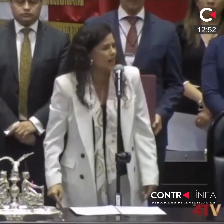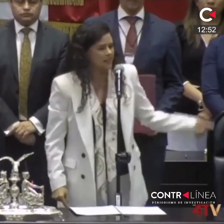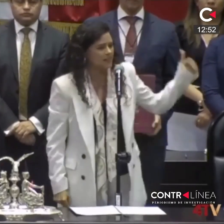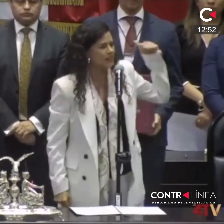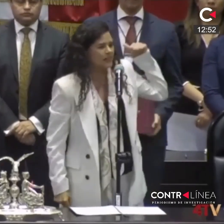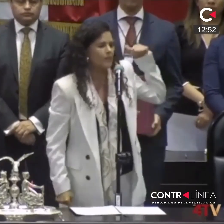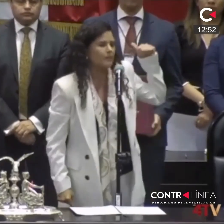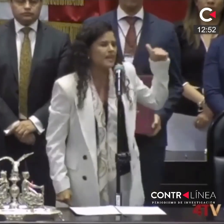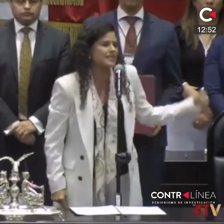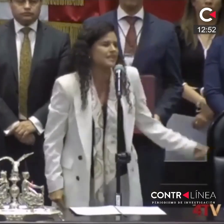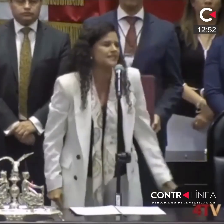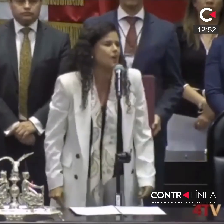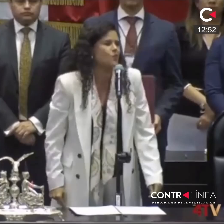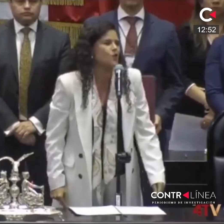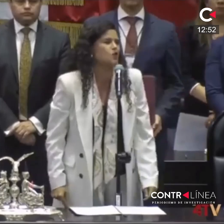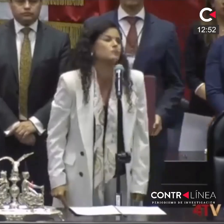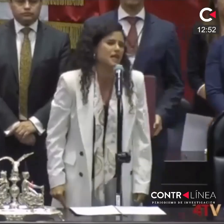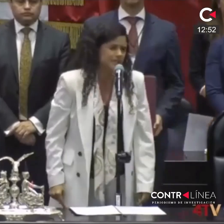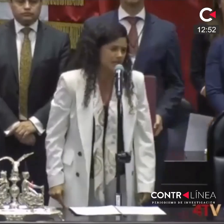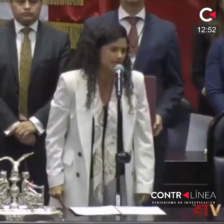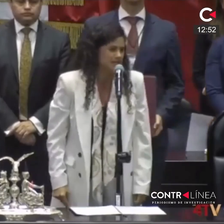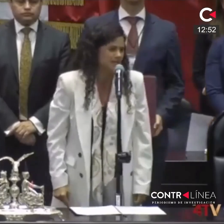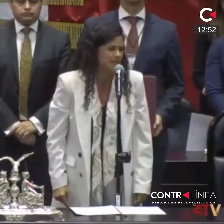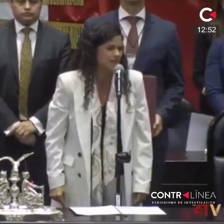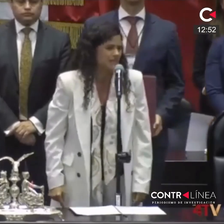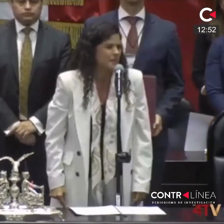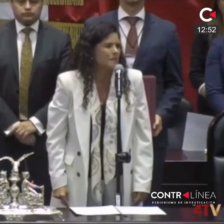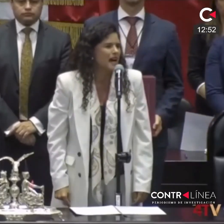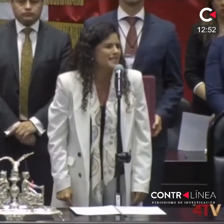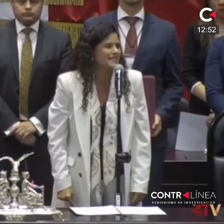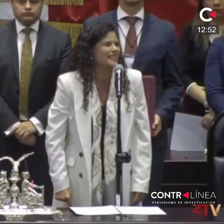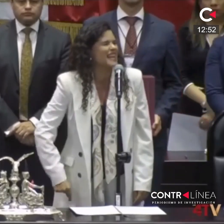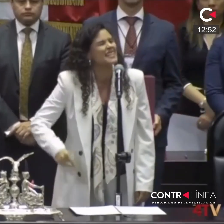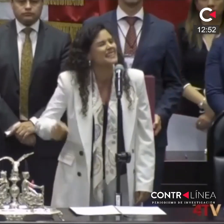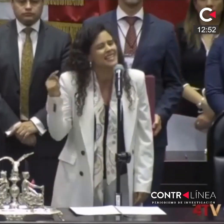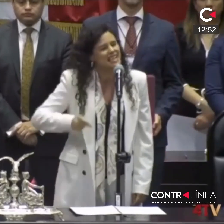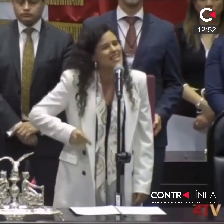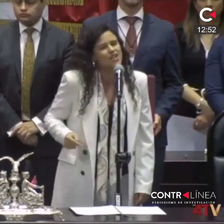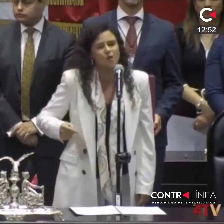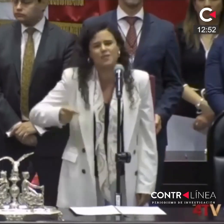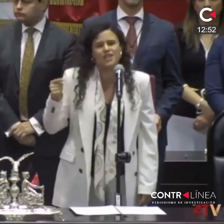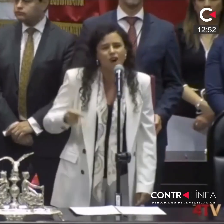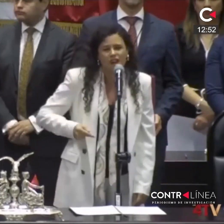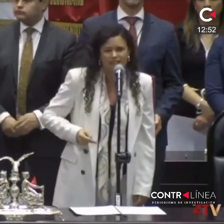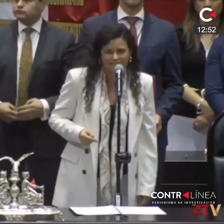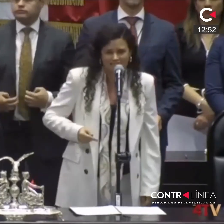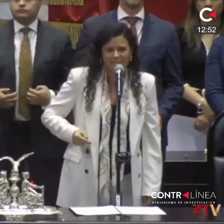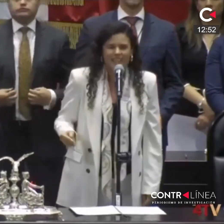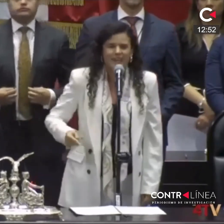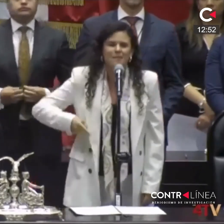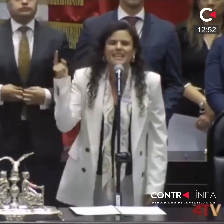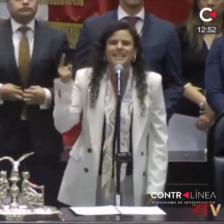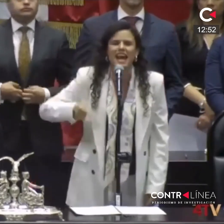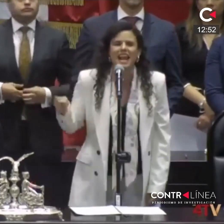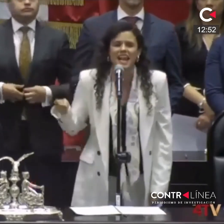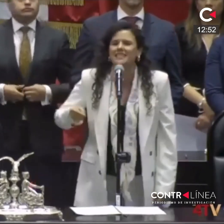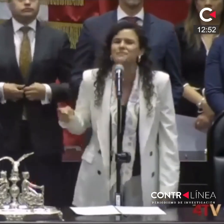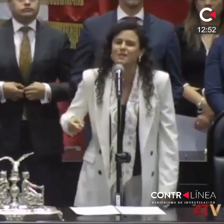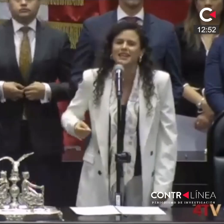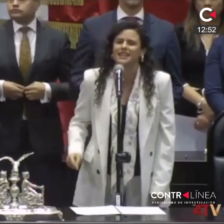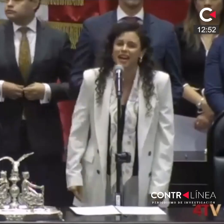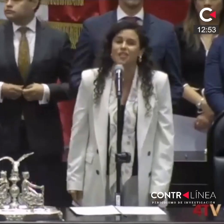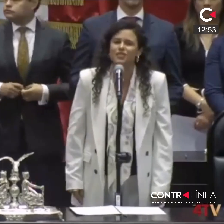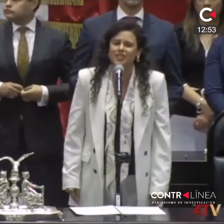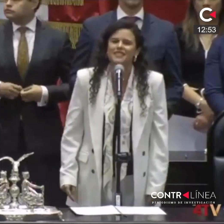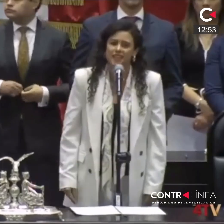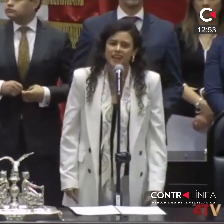que no es ninguna casualidad que apenas hace unos meses más de 35 millones de mexicanas